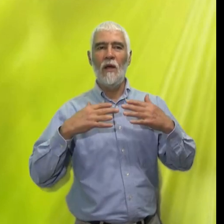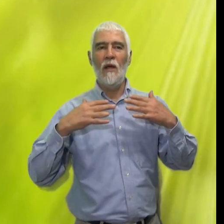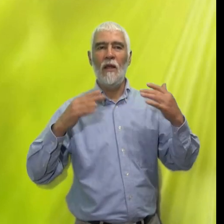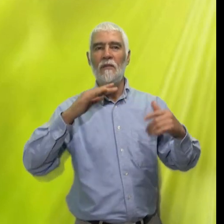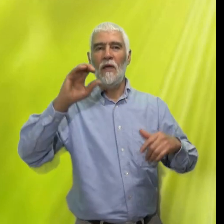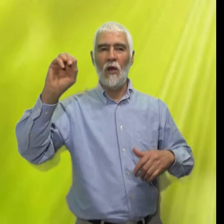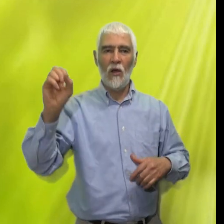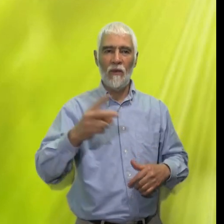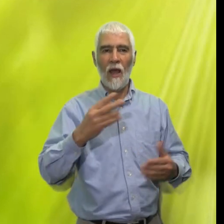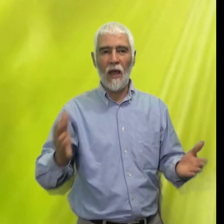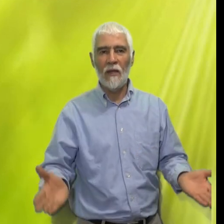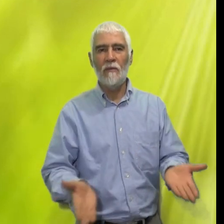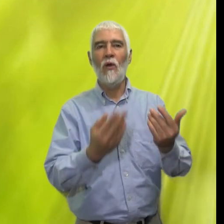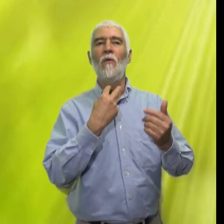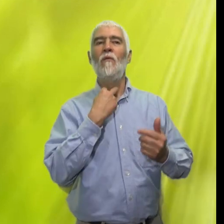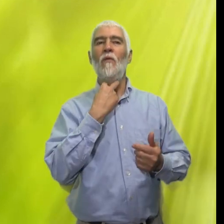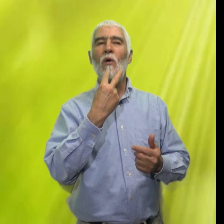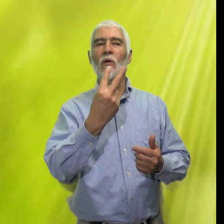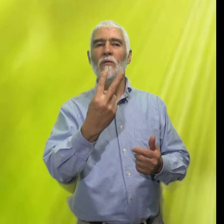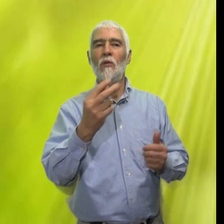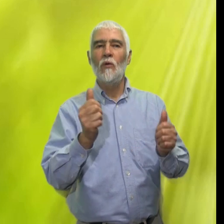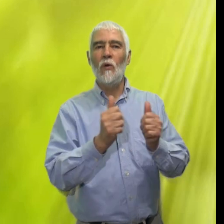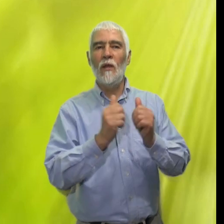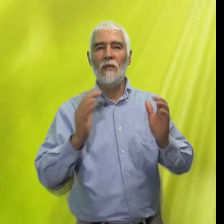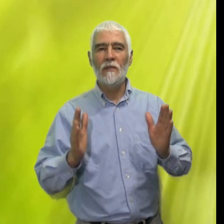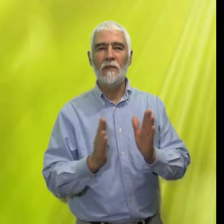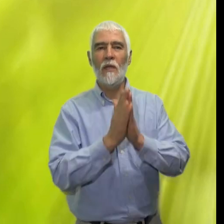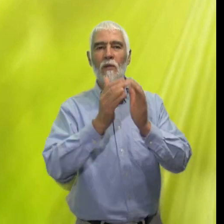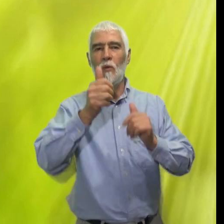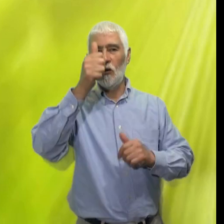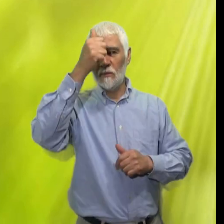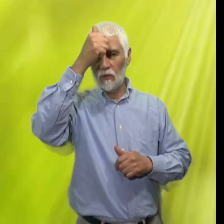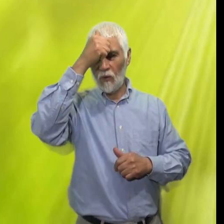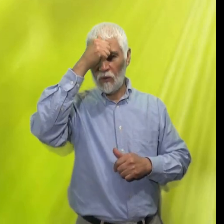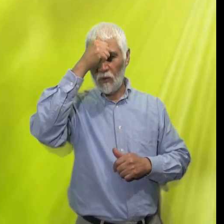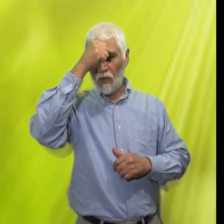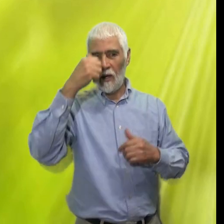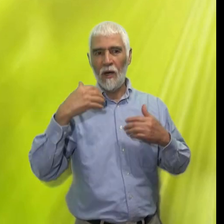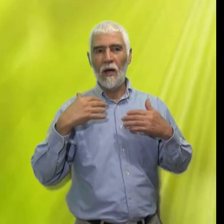Grande Jehová, alcemos la voz con santa unción.